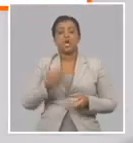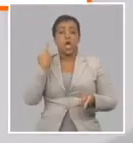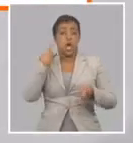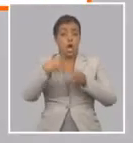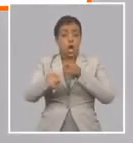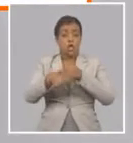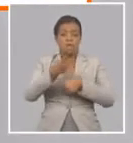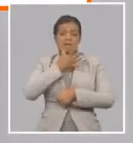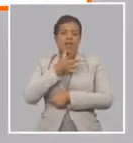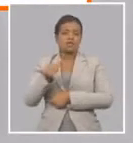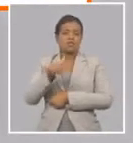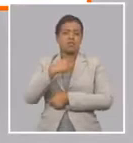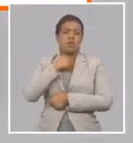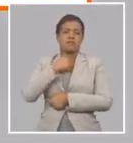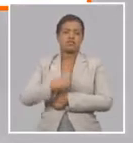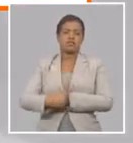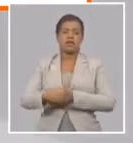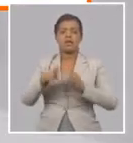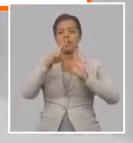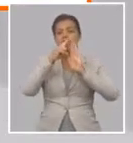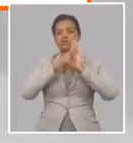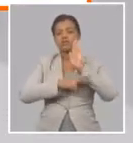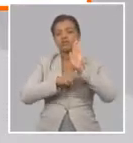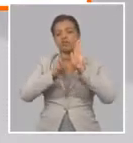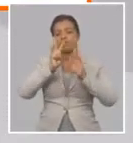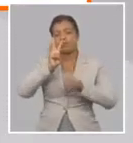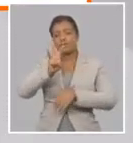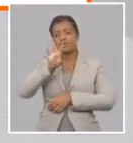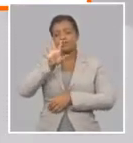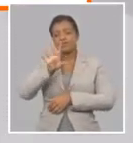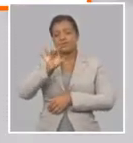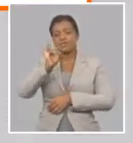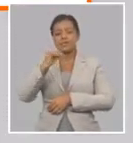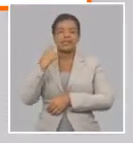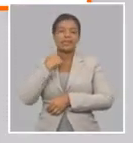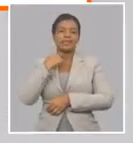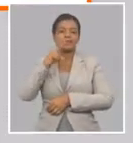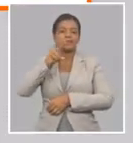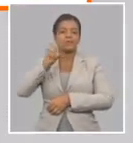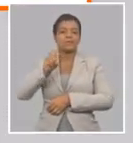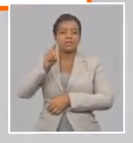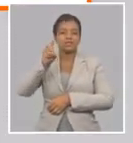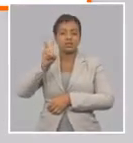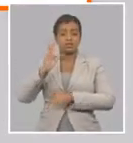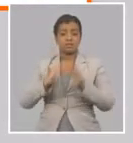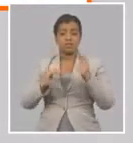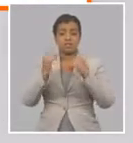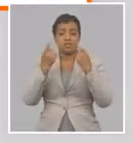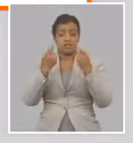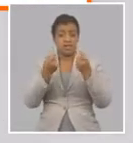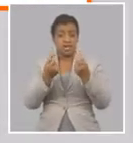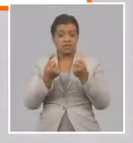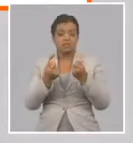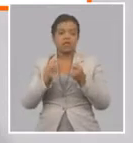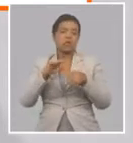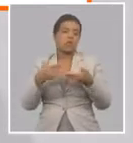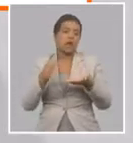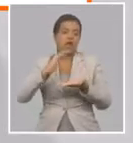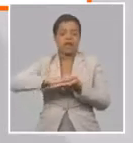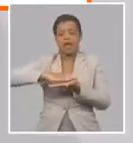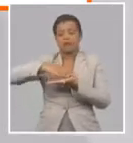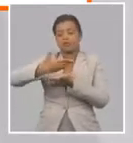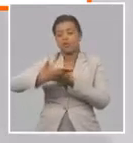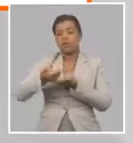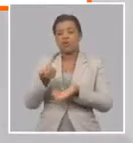que están en la resolución 357 del 2012 el ministerio de finanzas y pérez y que incorpora bueno al acto personal el